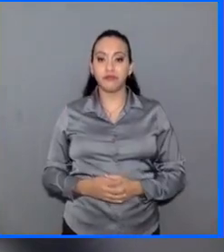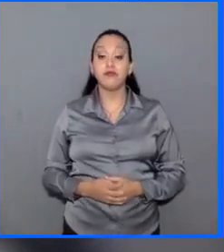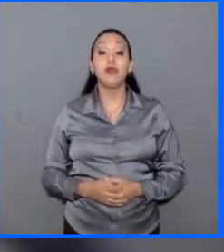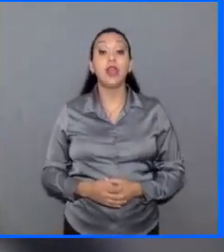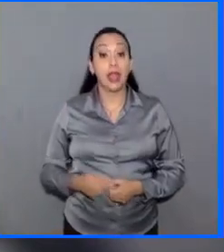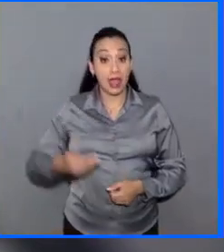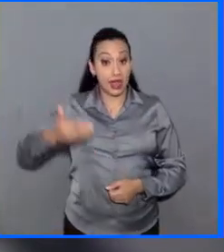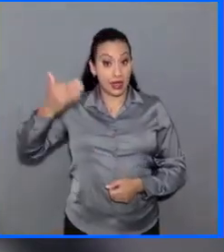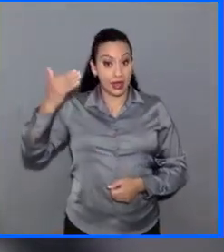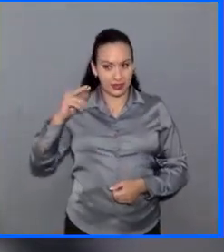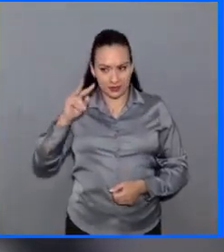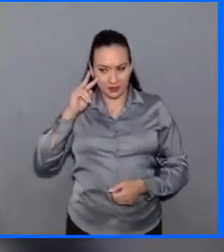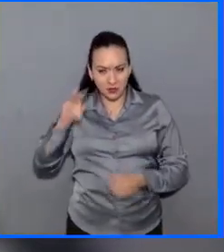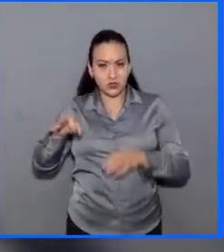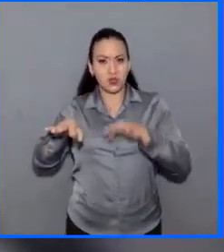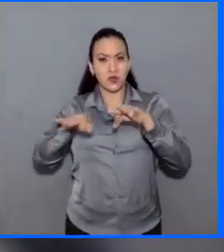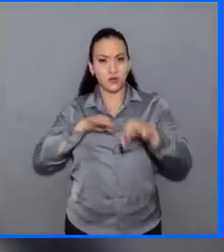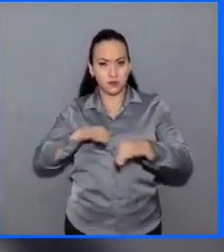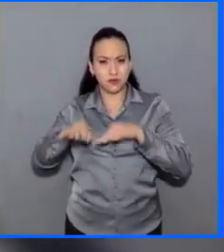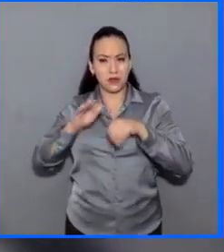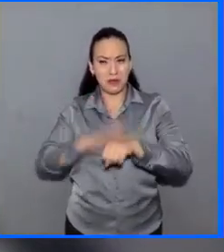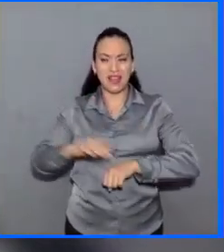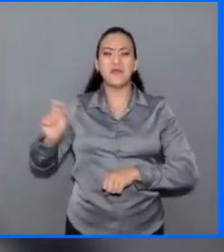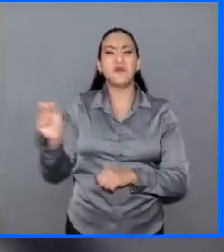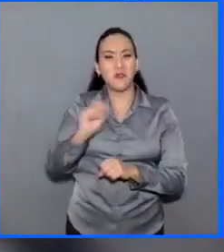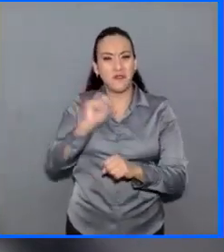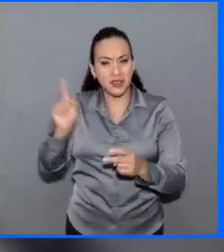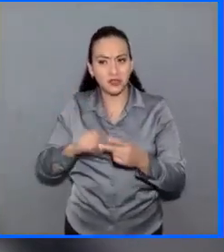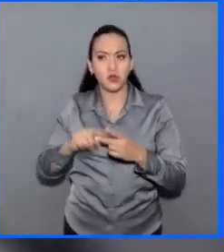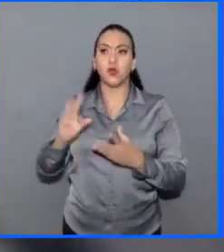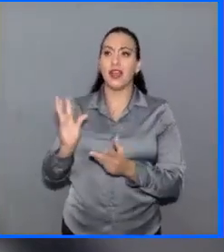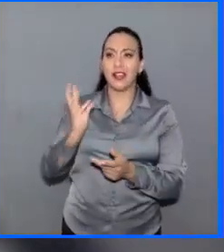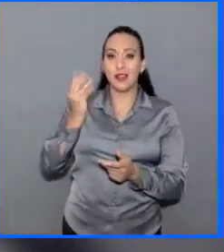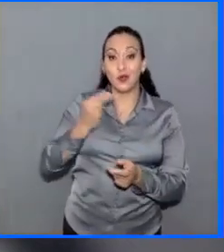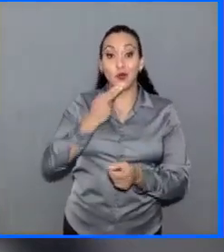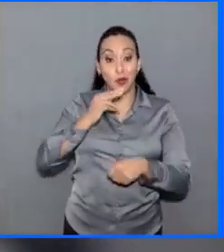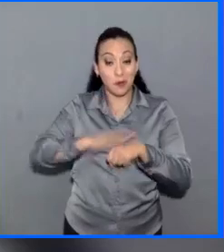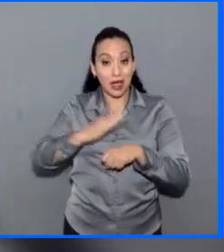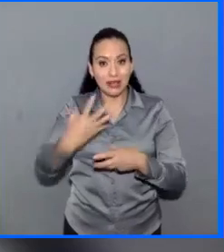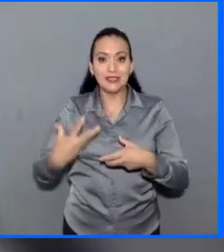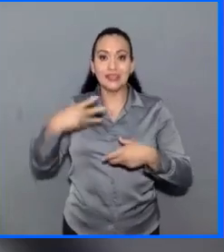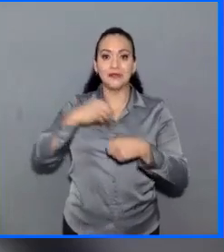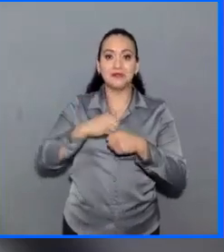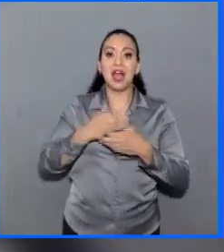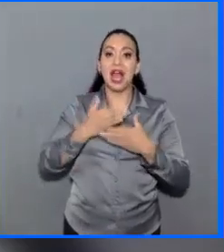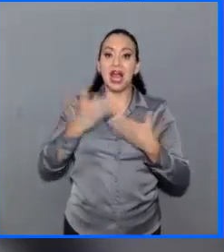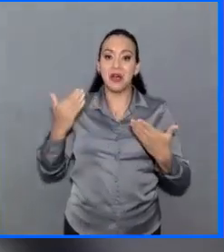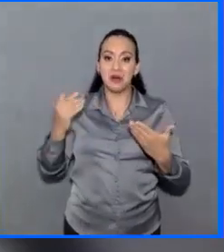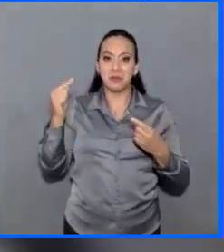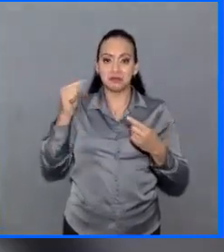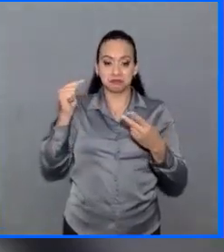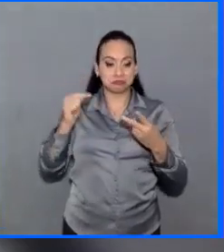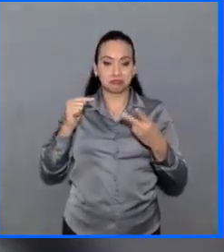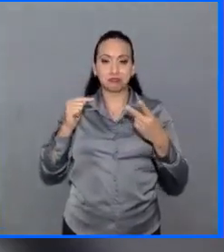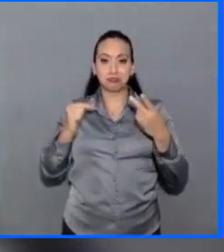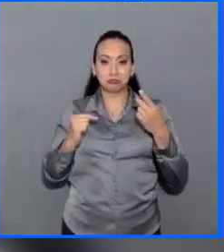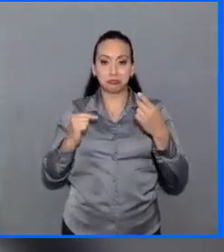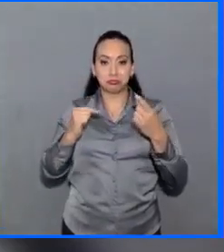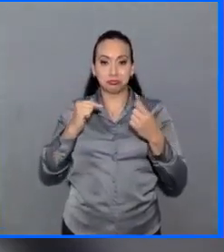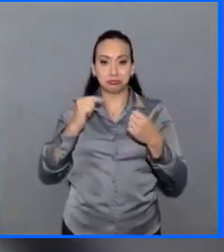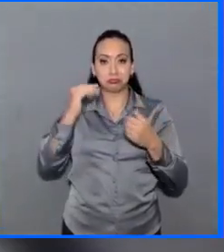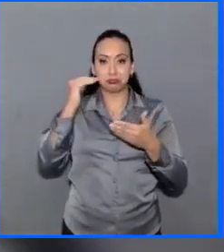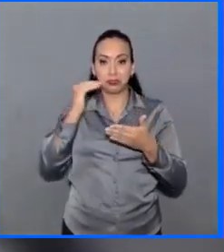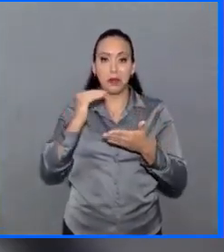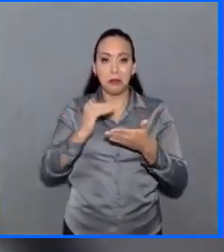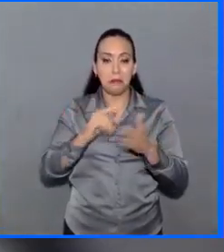justicia más profesional, digital e inclusiva, hoy nos enfrentamos al desafío de